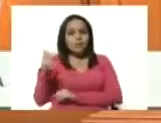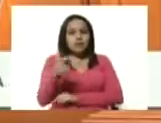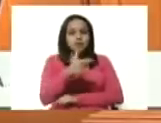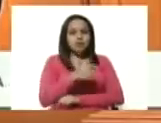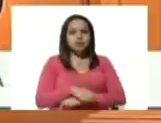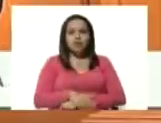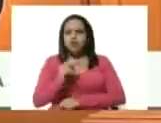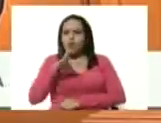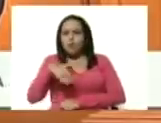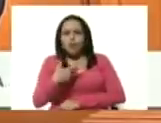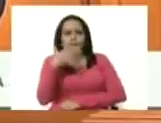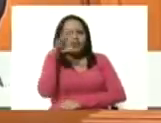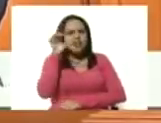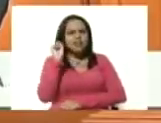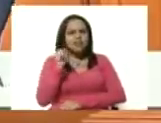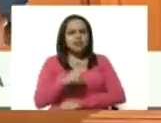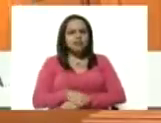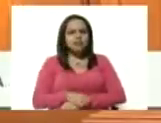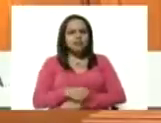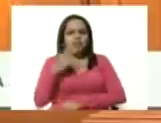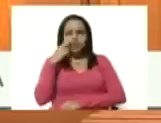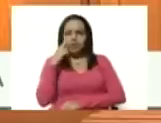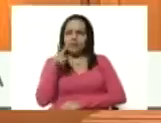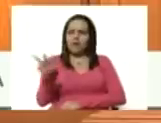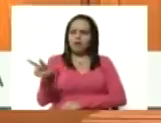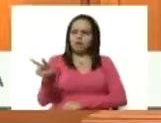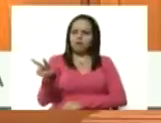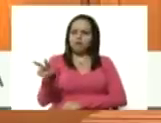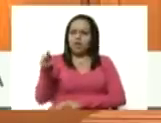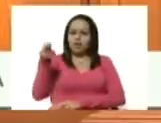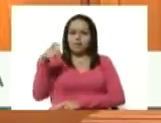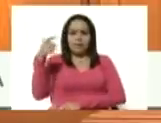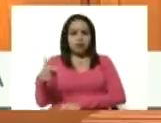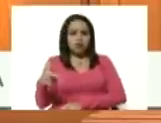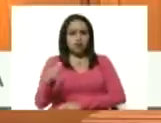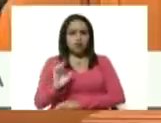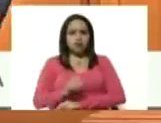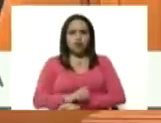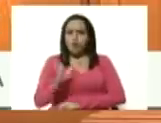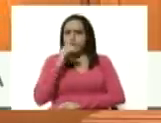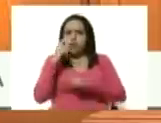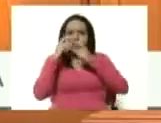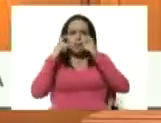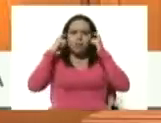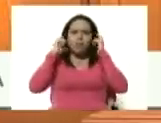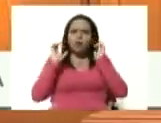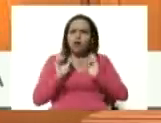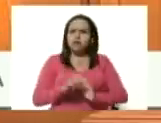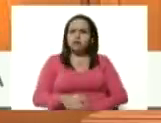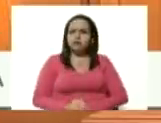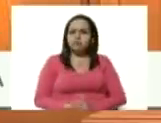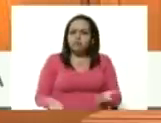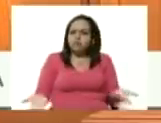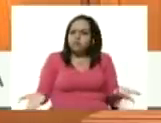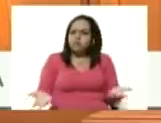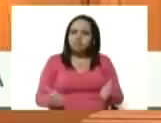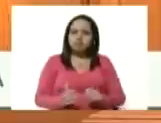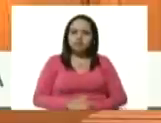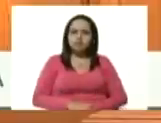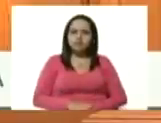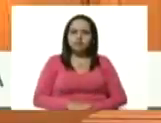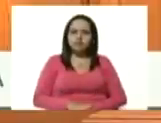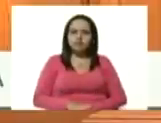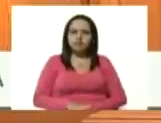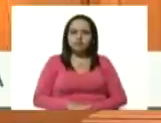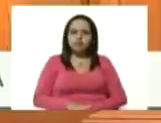No puedo entender cuando paso por una esquina y veo a alguien sin tapaboca. Si no fuera por Cilia,